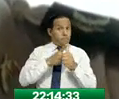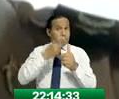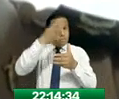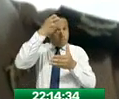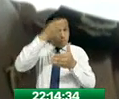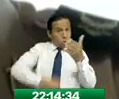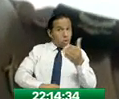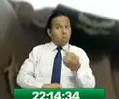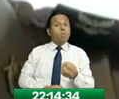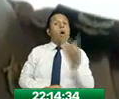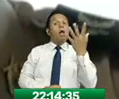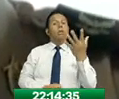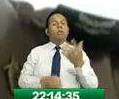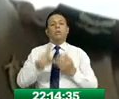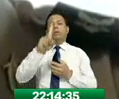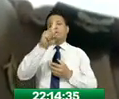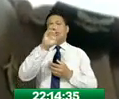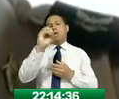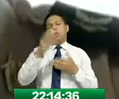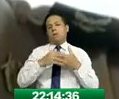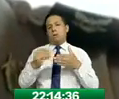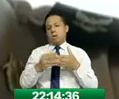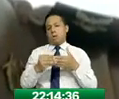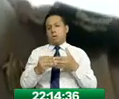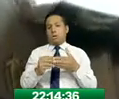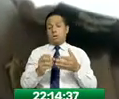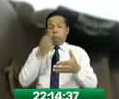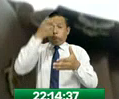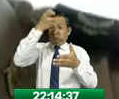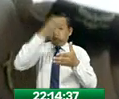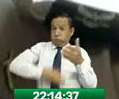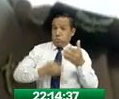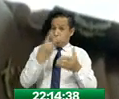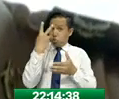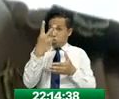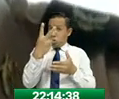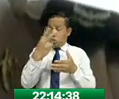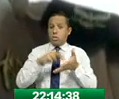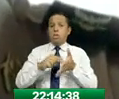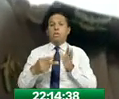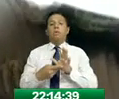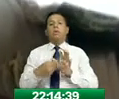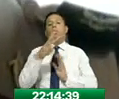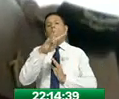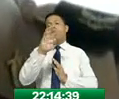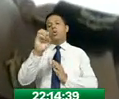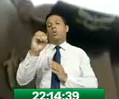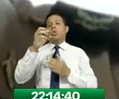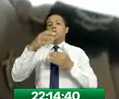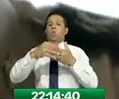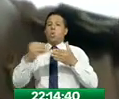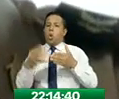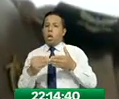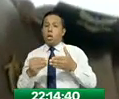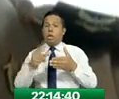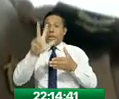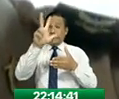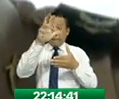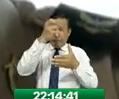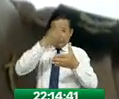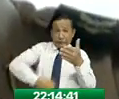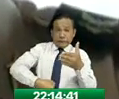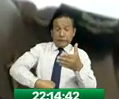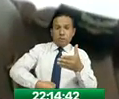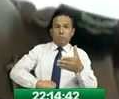pecuniaria de $100. La segunda infracción lleva una multa de $400. Y por tercera ocasión ya se